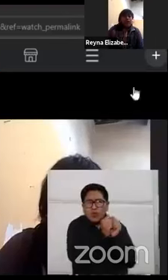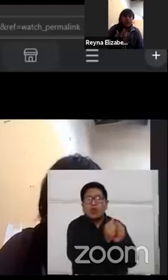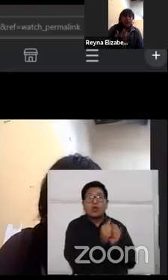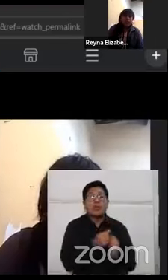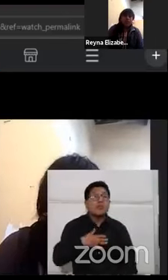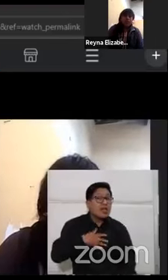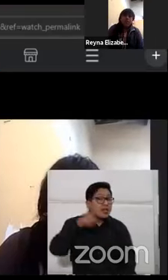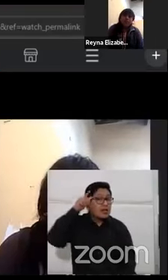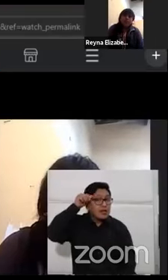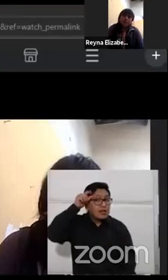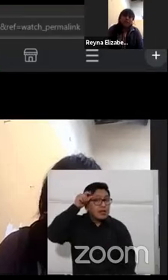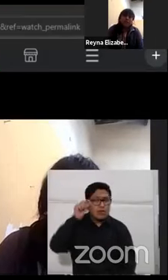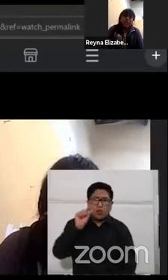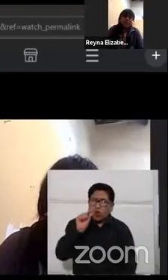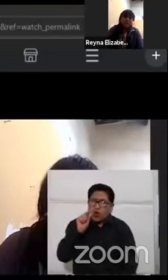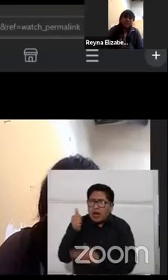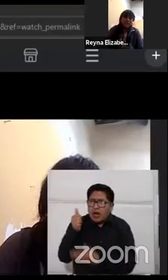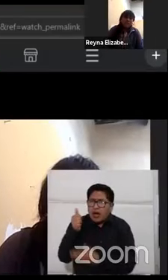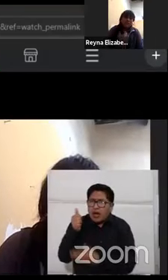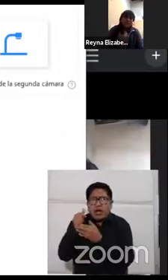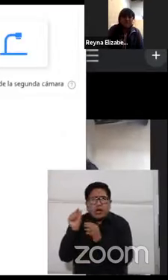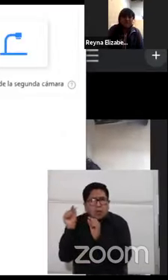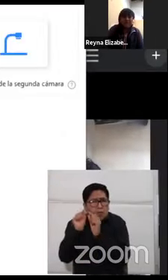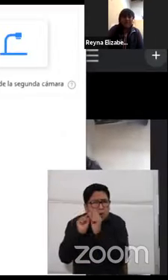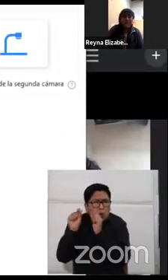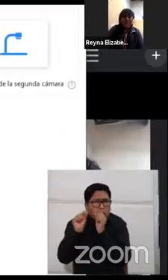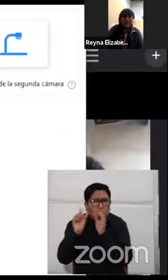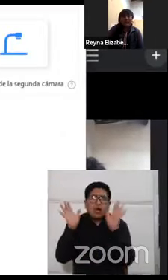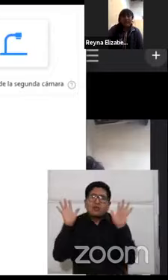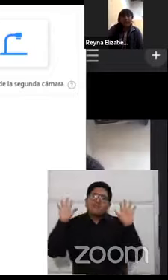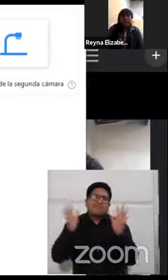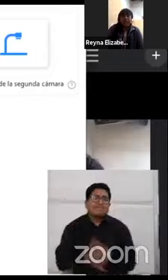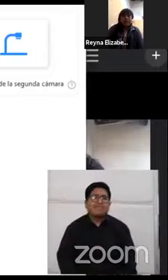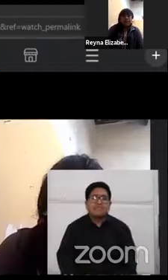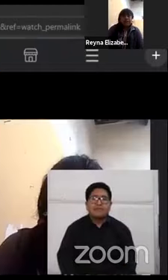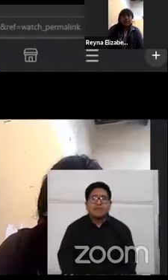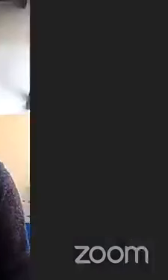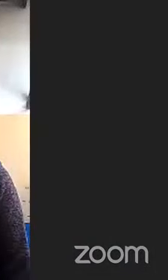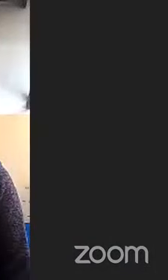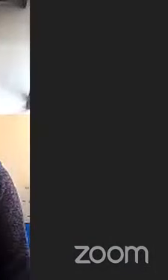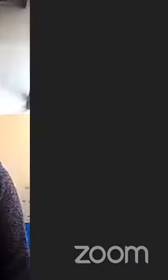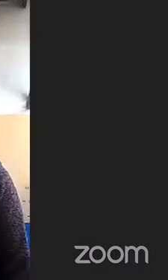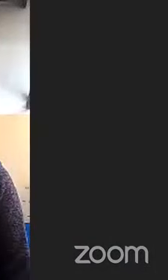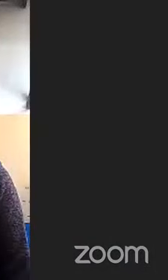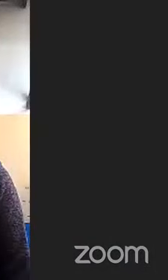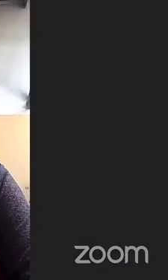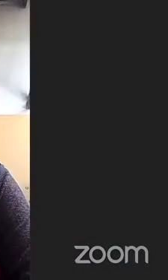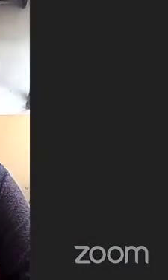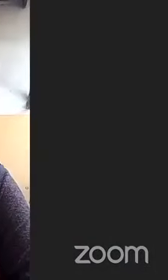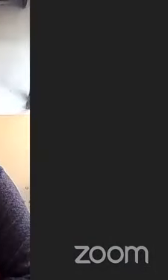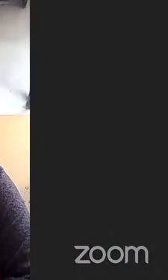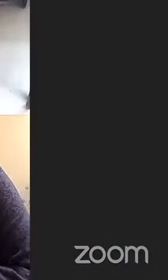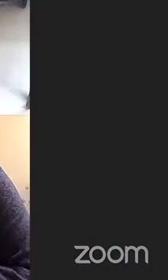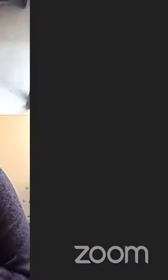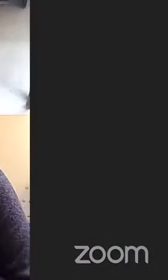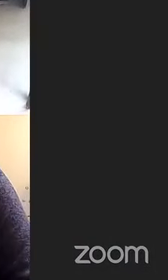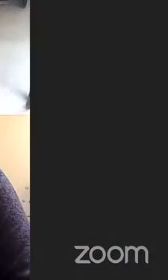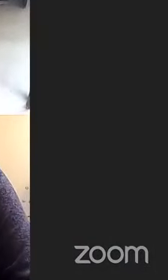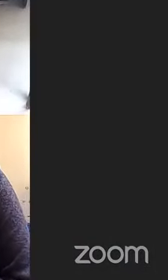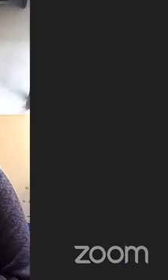algo me ayuda pero siente y ahí empezaremos adelante